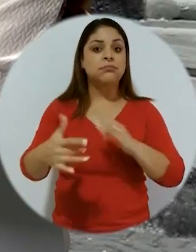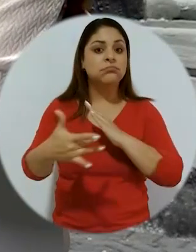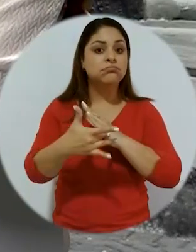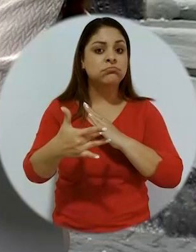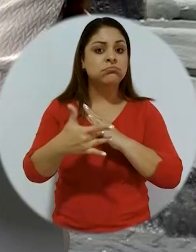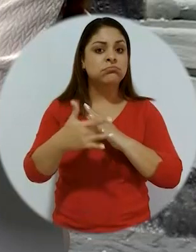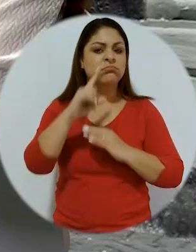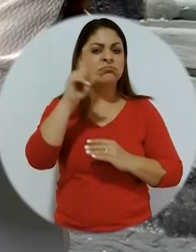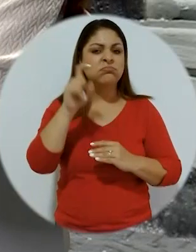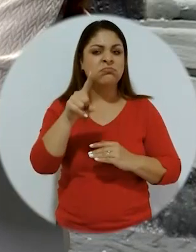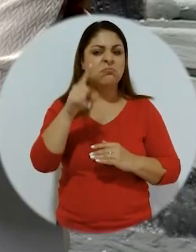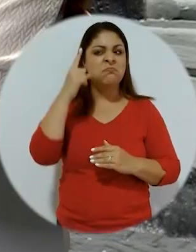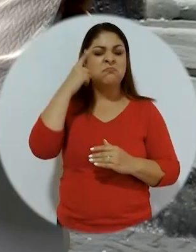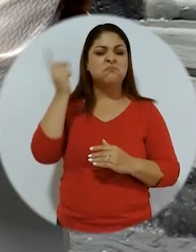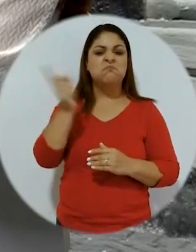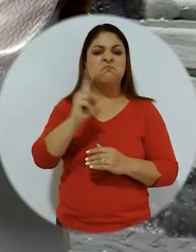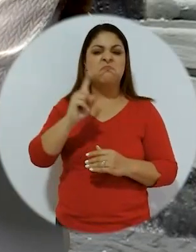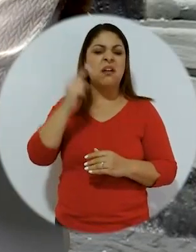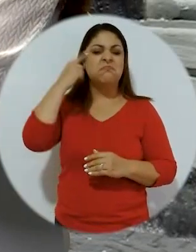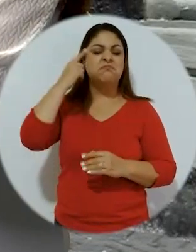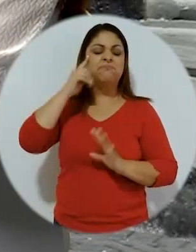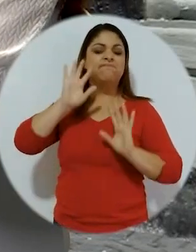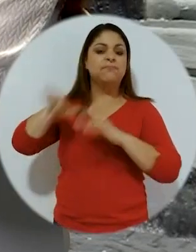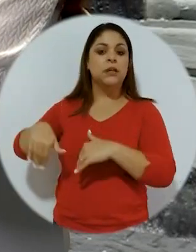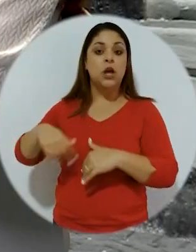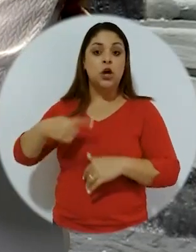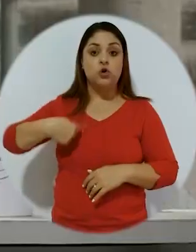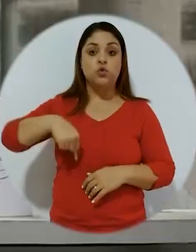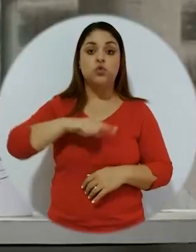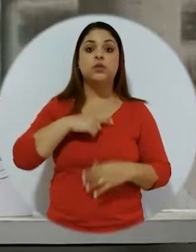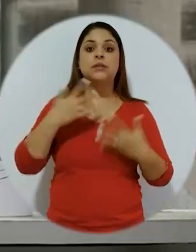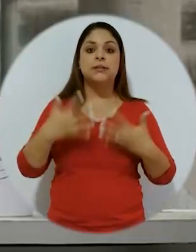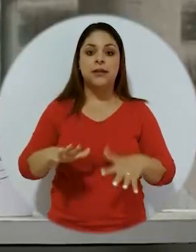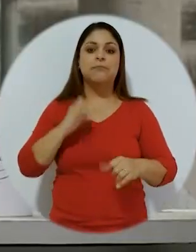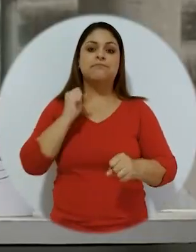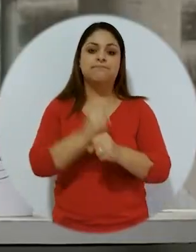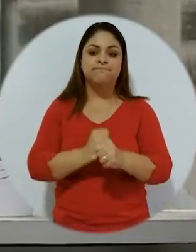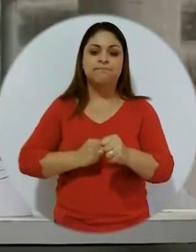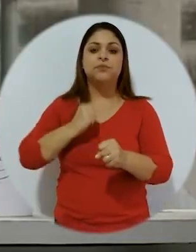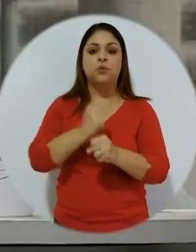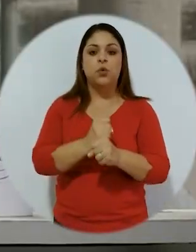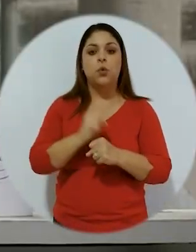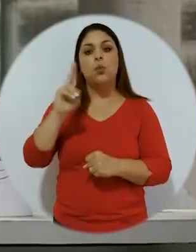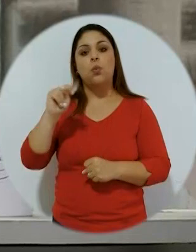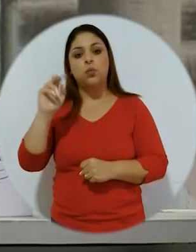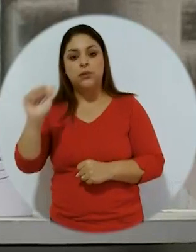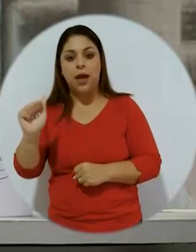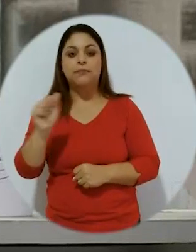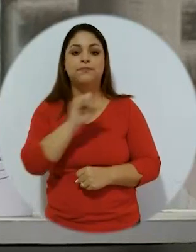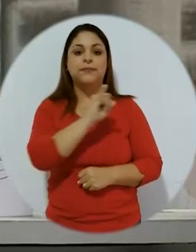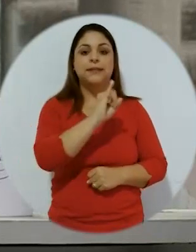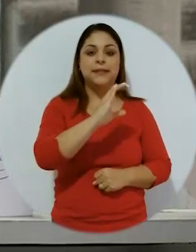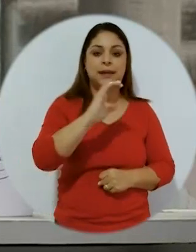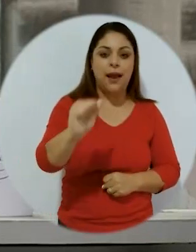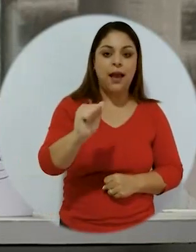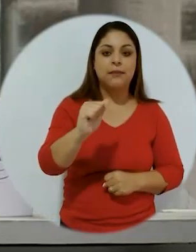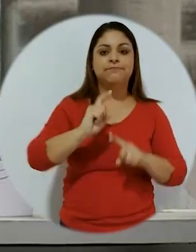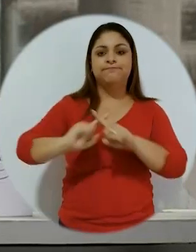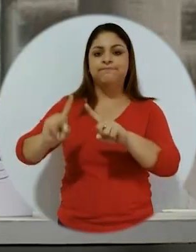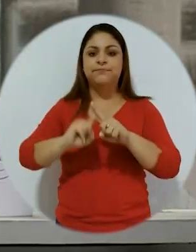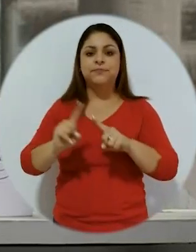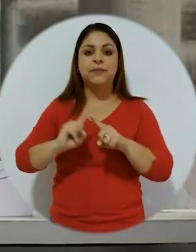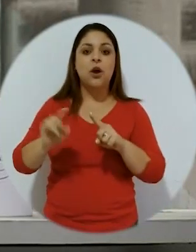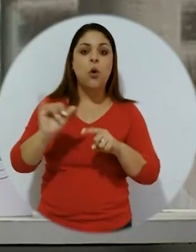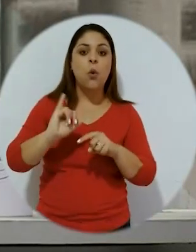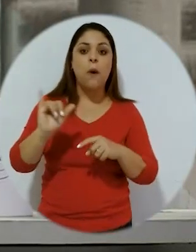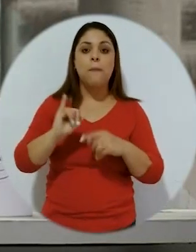como un concepto un poco lejano. Lo que nosotros hemos estado trabajando junto con la UNA, con el ICA y con otros actores